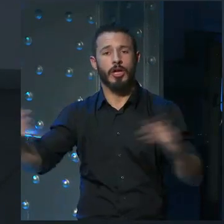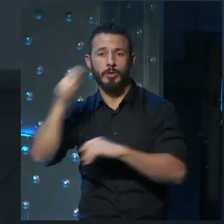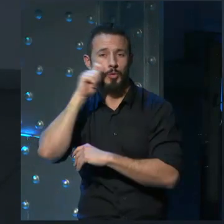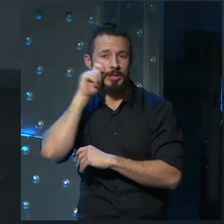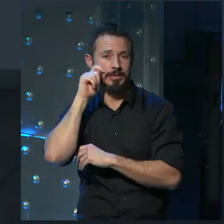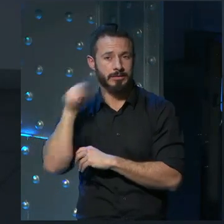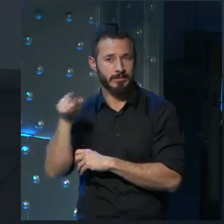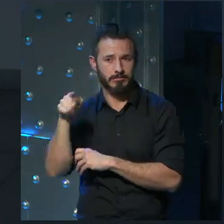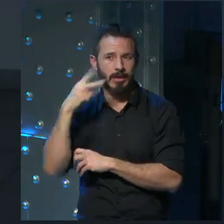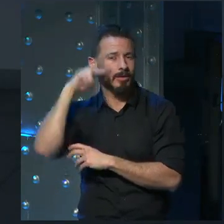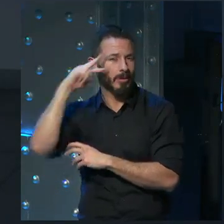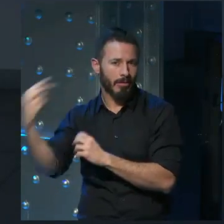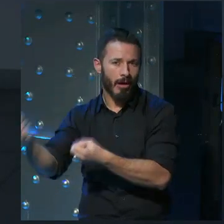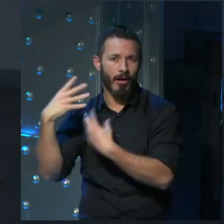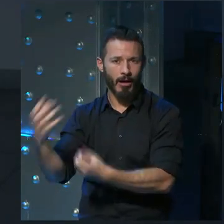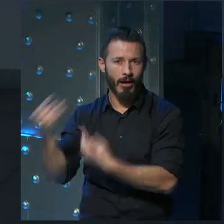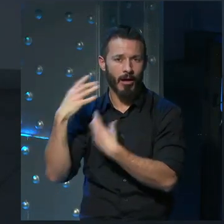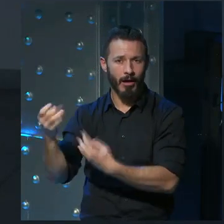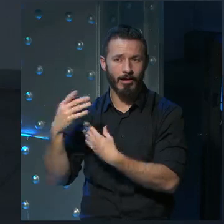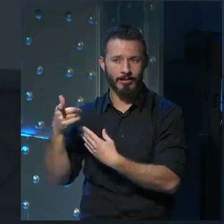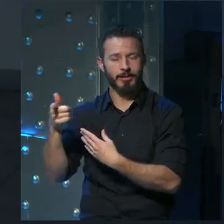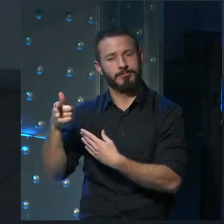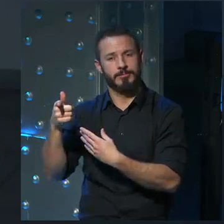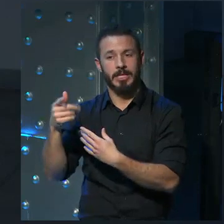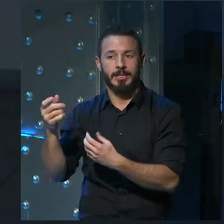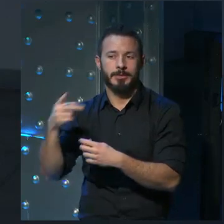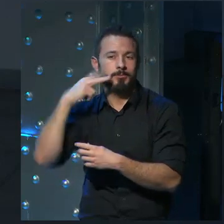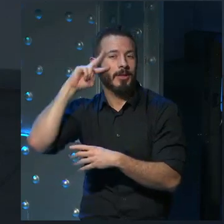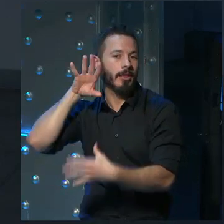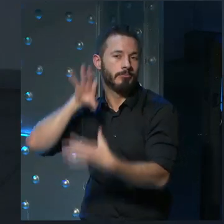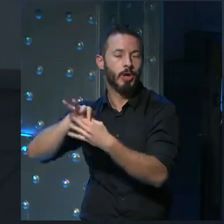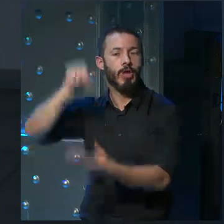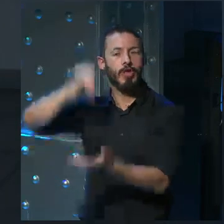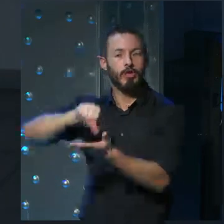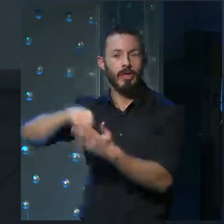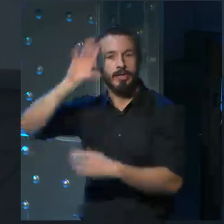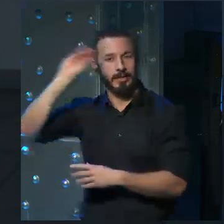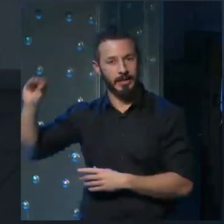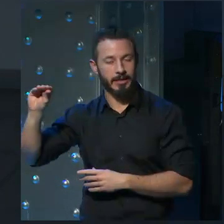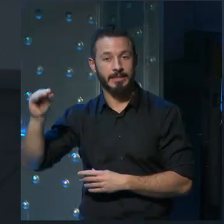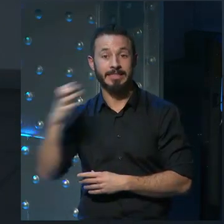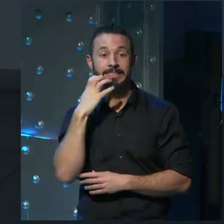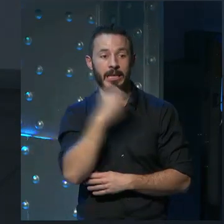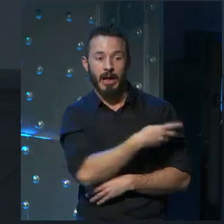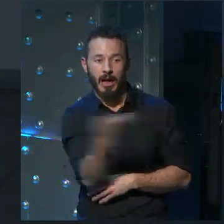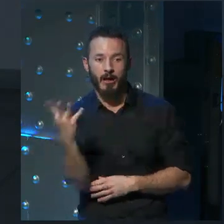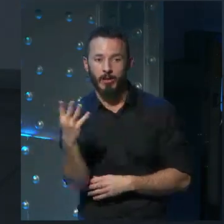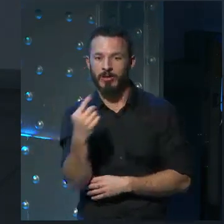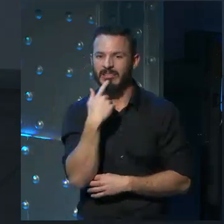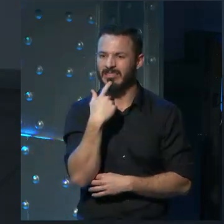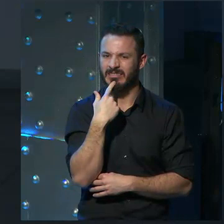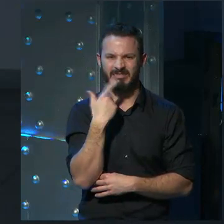por contarnos su experiencia con las playas inteligentes. Y si hay alguien aquí que se está preguntando qué es una